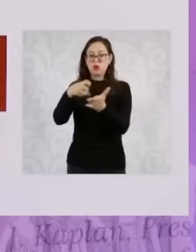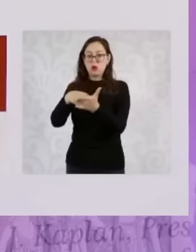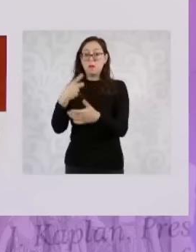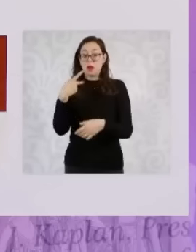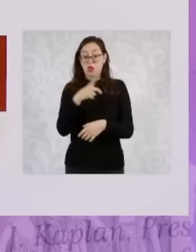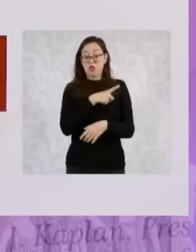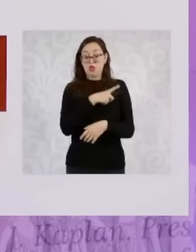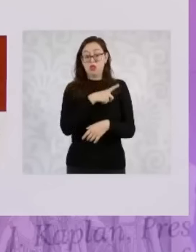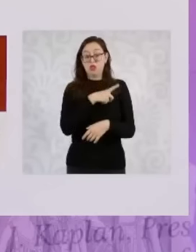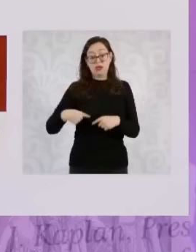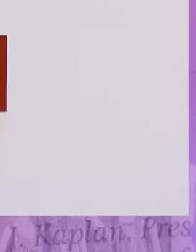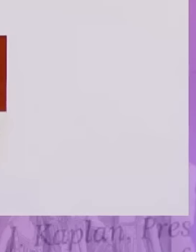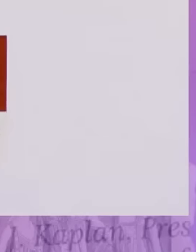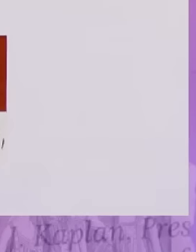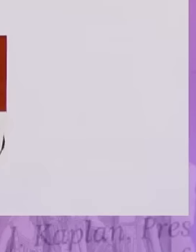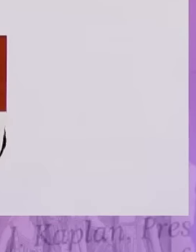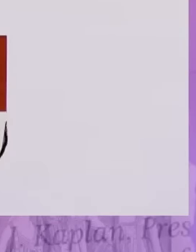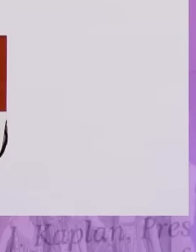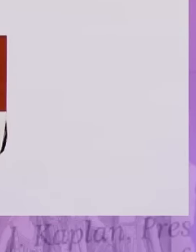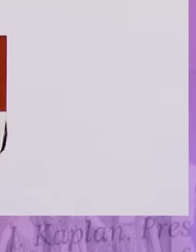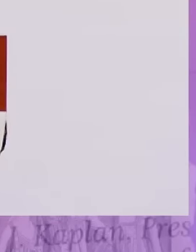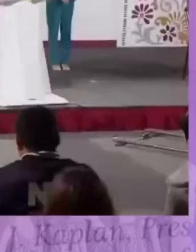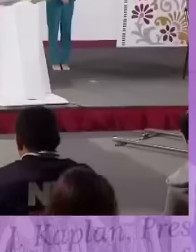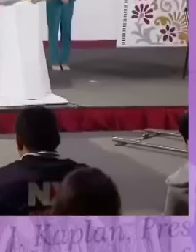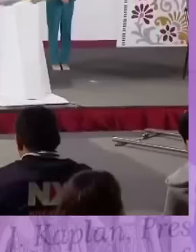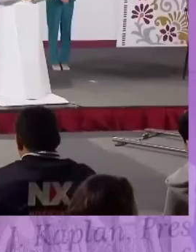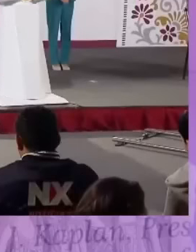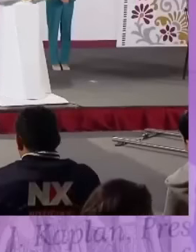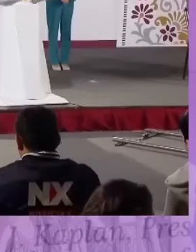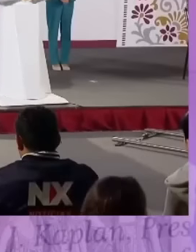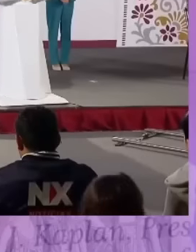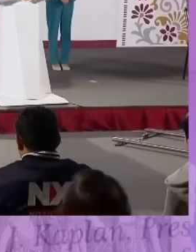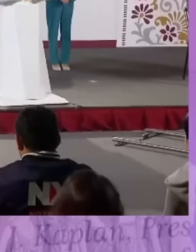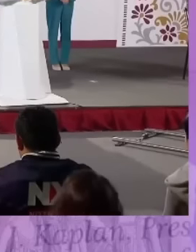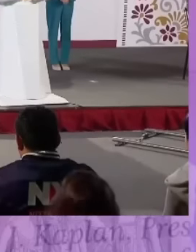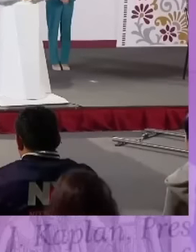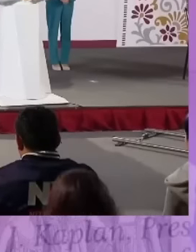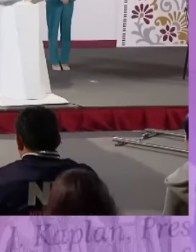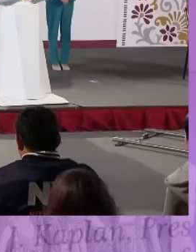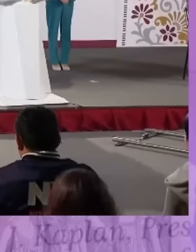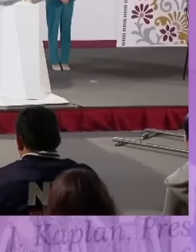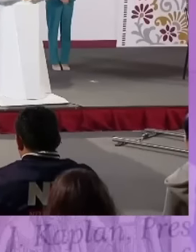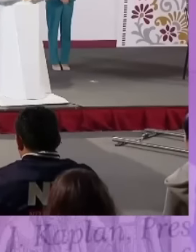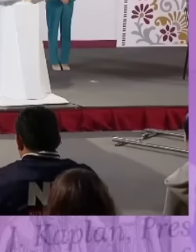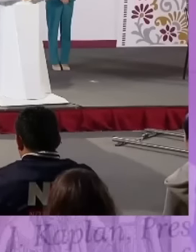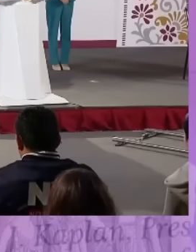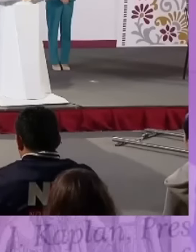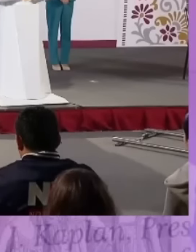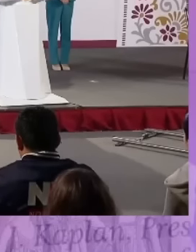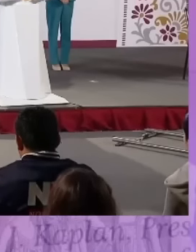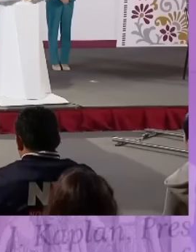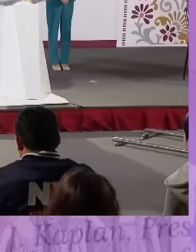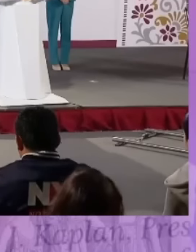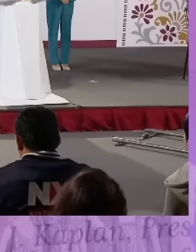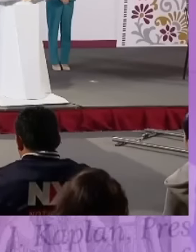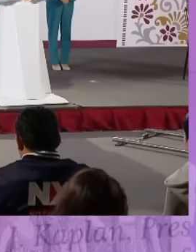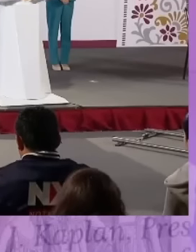la de la fecha de la elección es iniciando abril y a más tardar en febrero se tiene que tener la